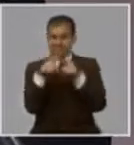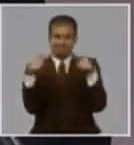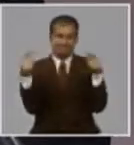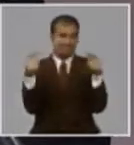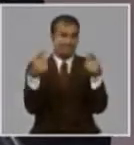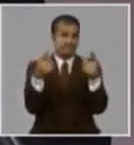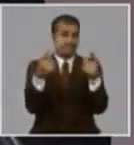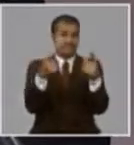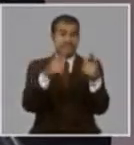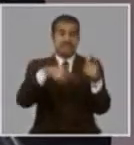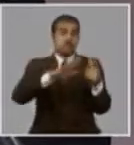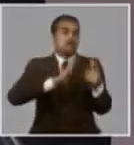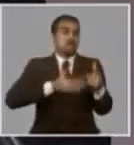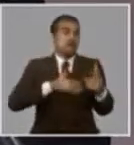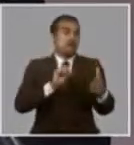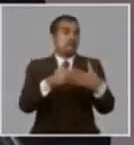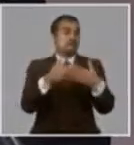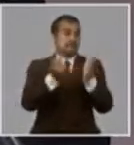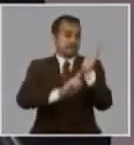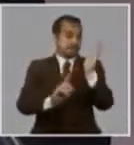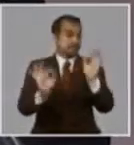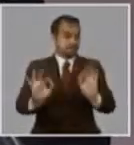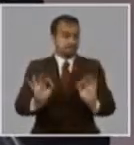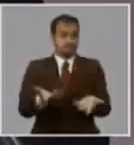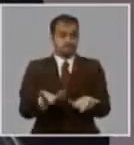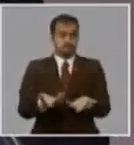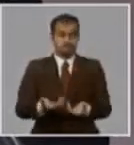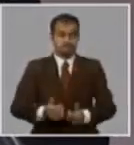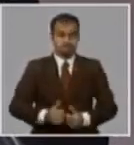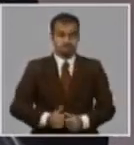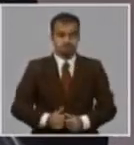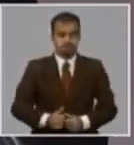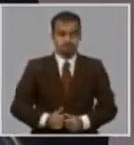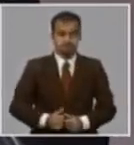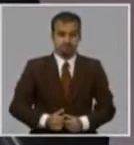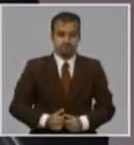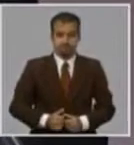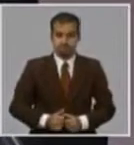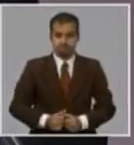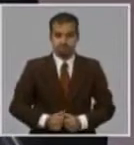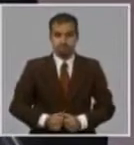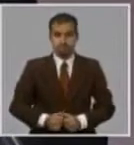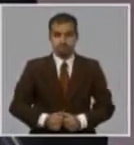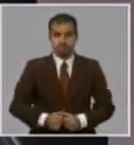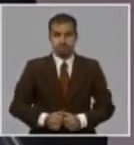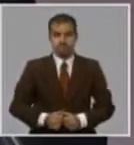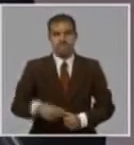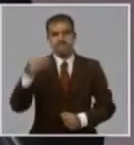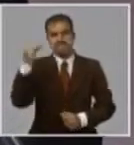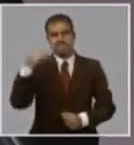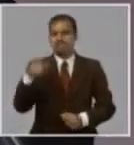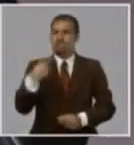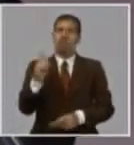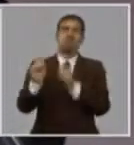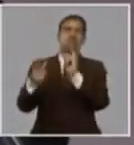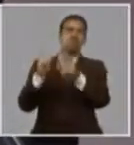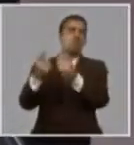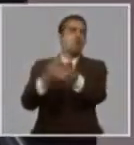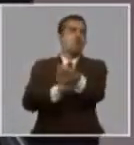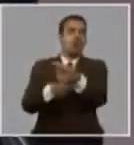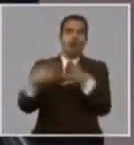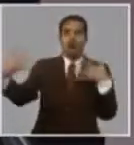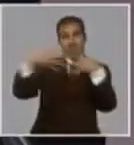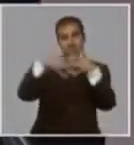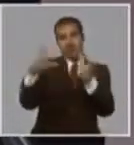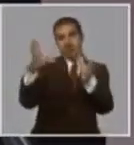el sector energético, y decir que inclusive los proveedores habituales de nuestros contadores que teníamos relaciones comerciales,